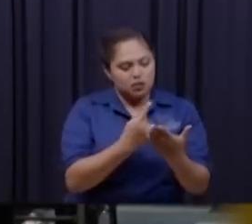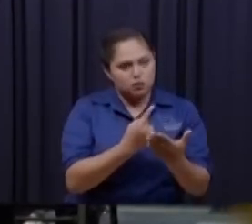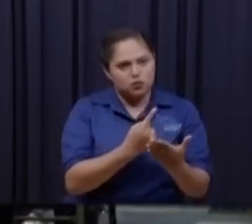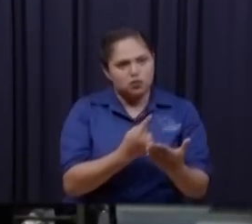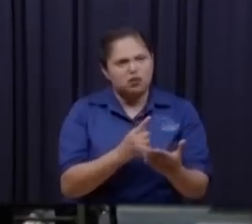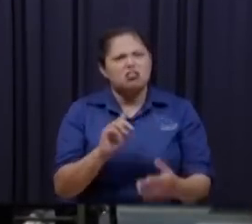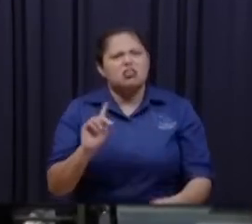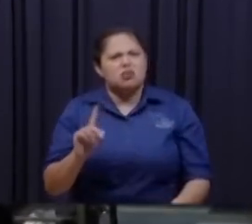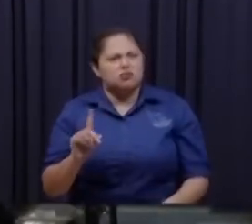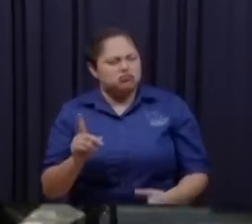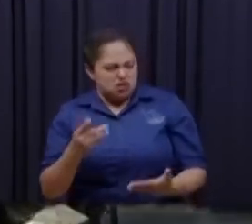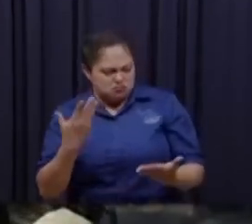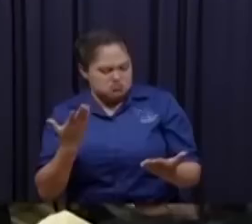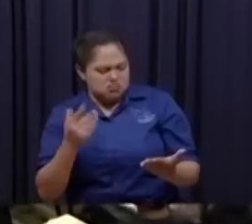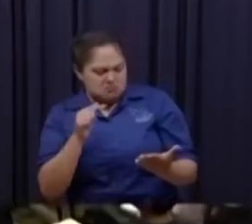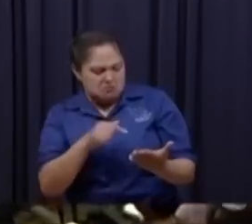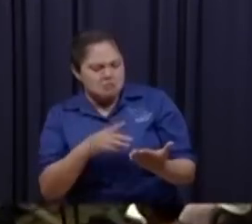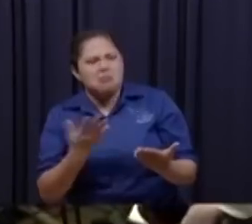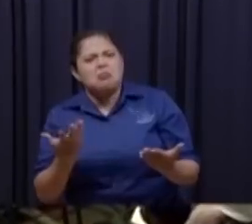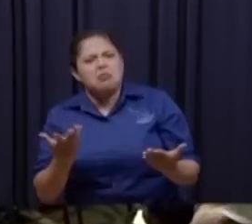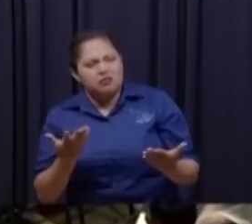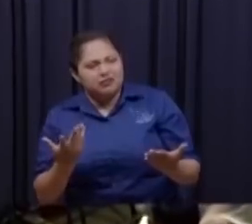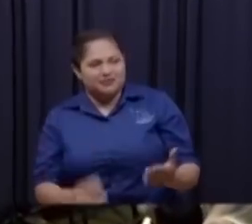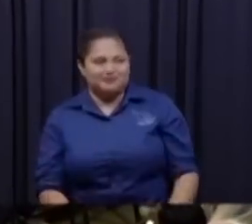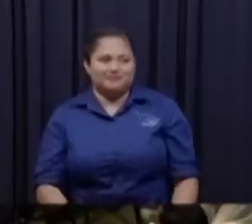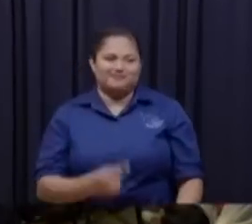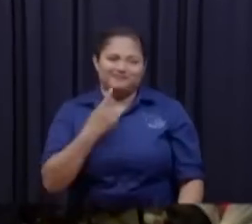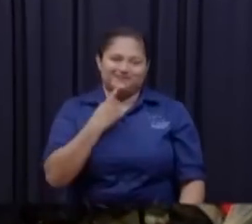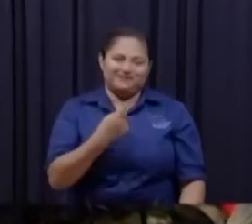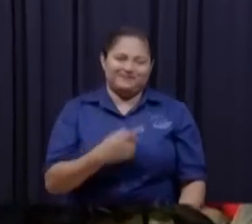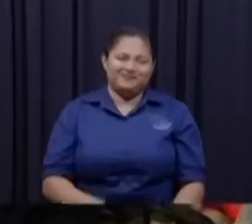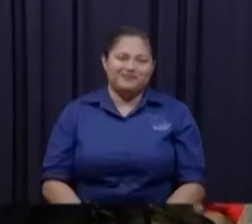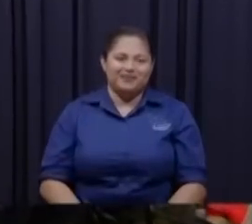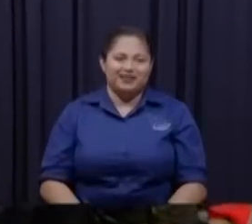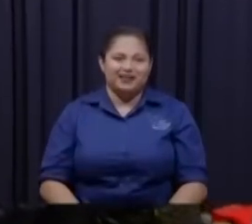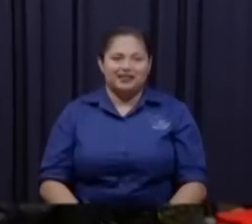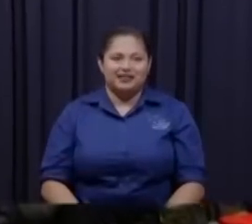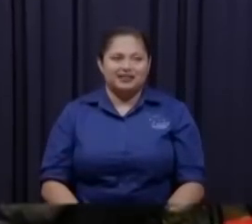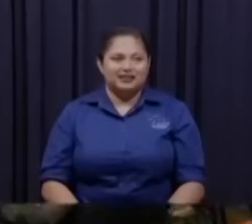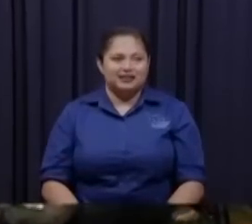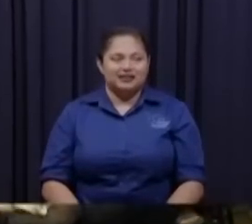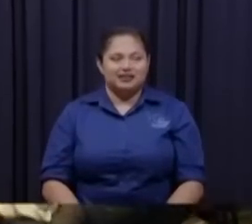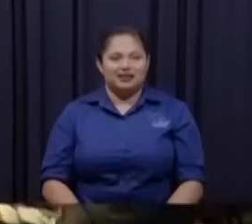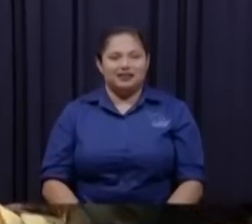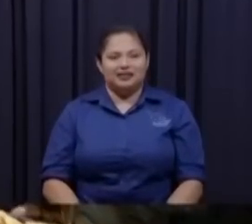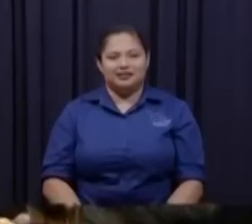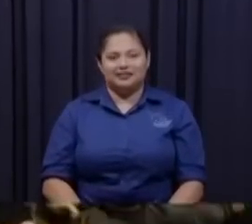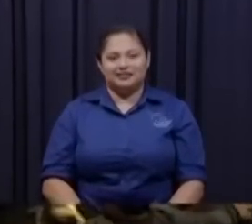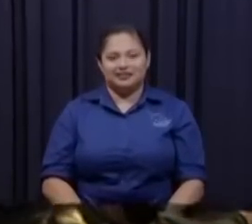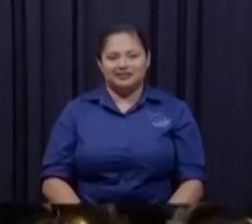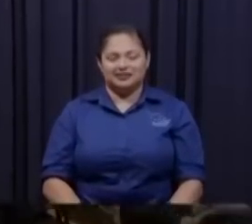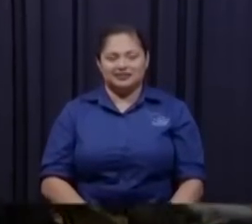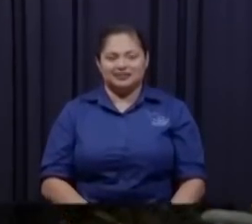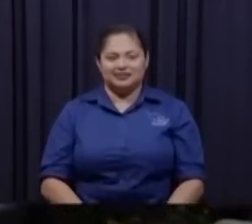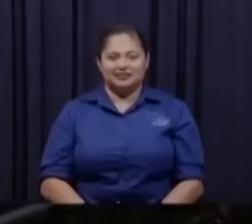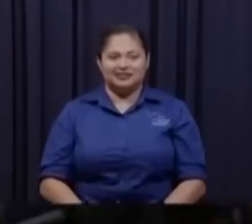¿En dónde está la 60? Aquí no me tienen 60. Alguien va a ser disciplinado.